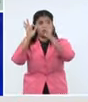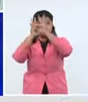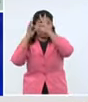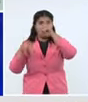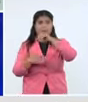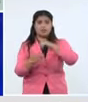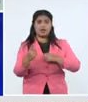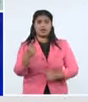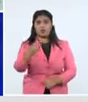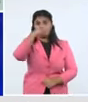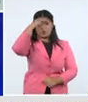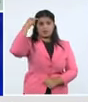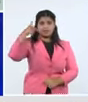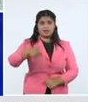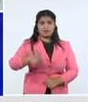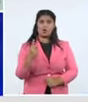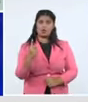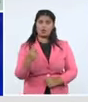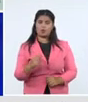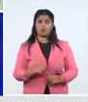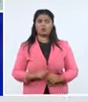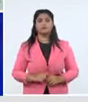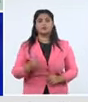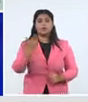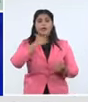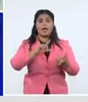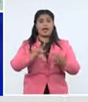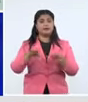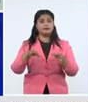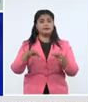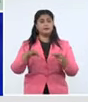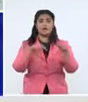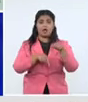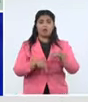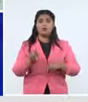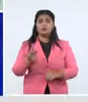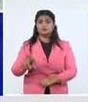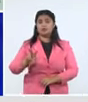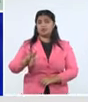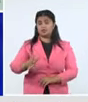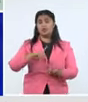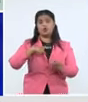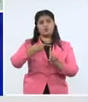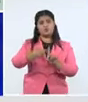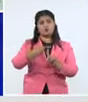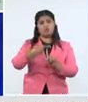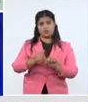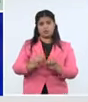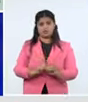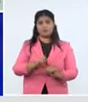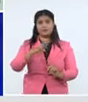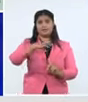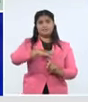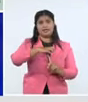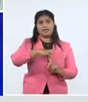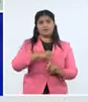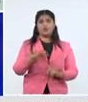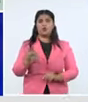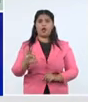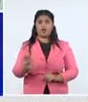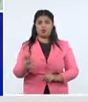Juan y Martínez. Artemisa hoy con 32 casos. San Cristóbal con 8